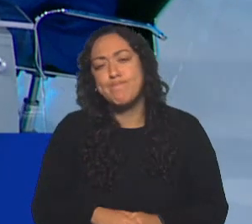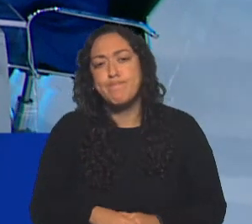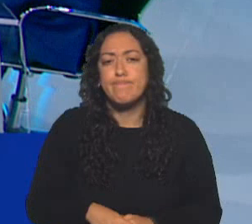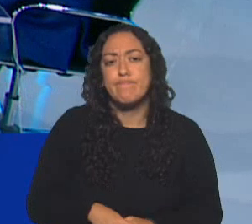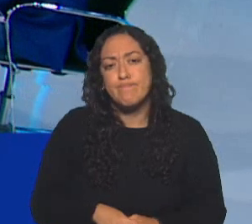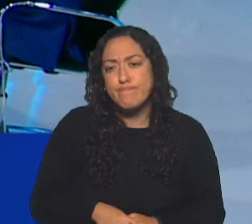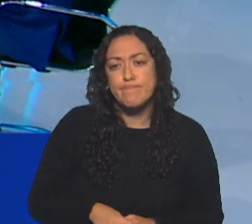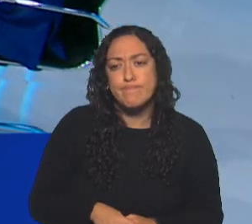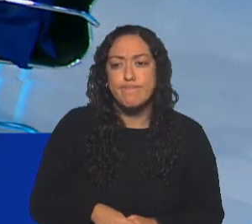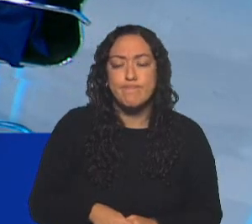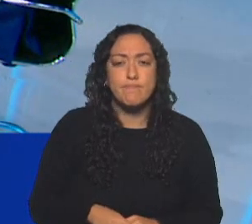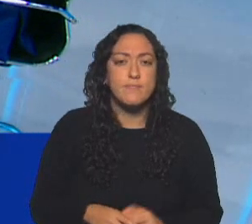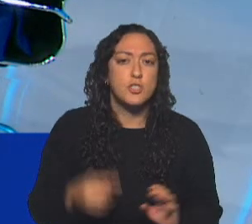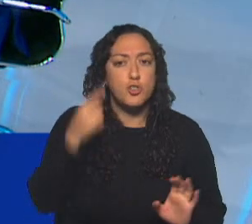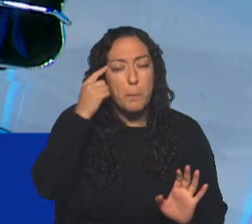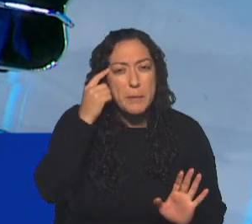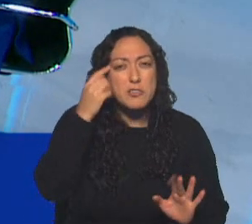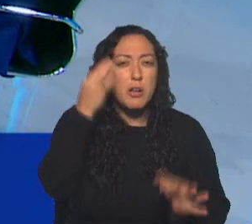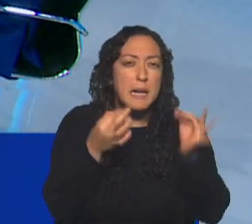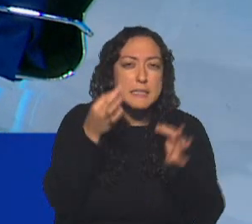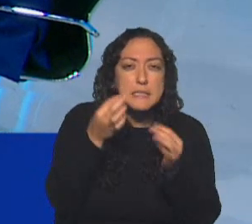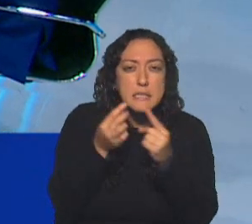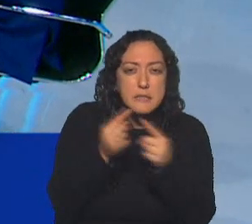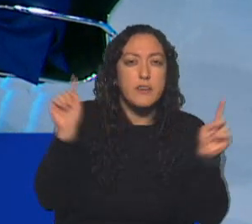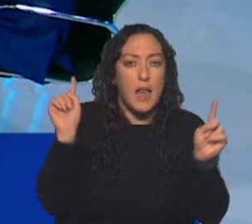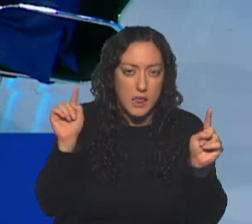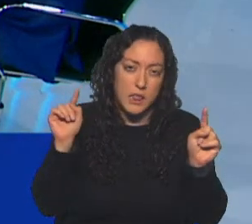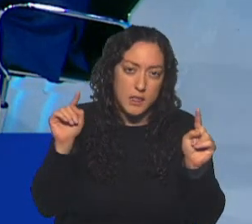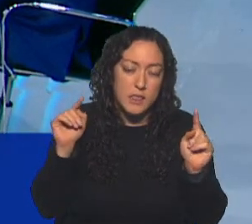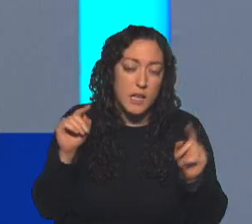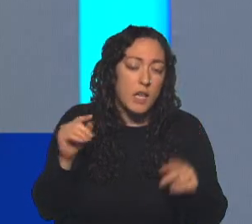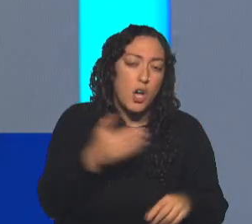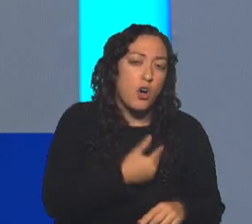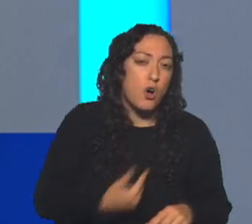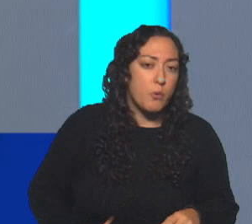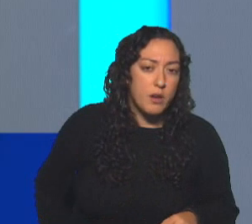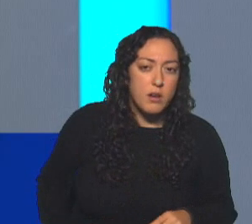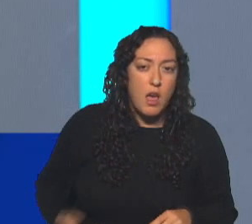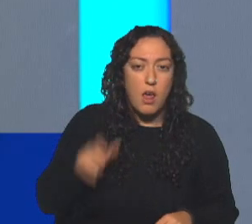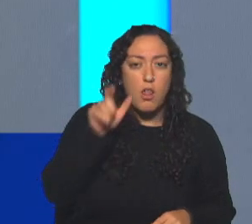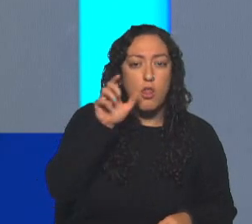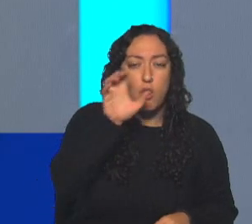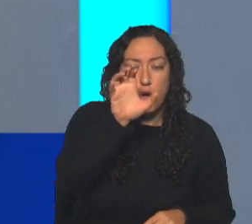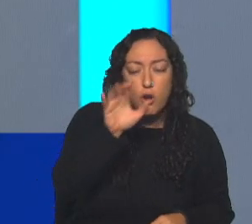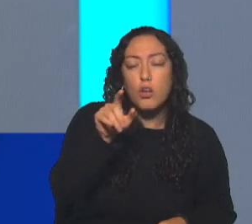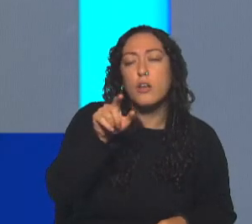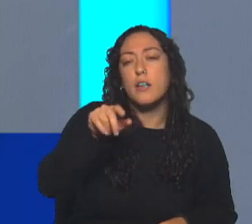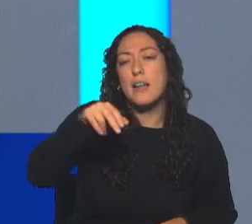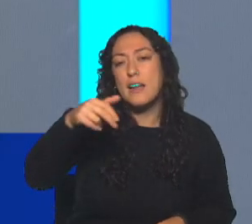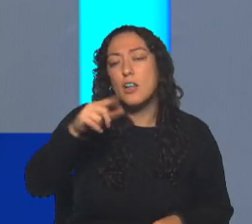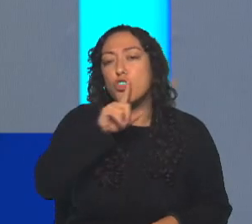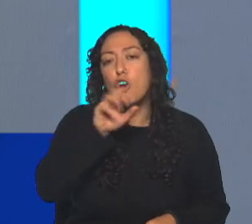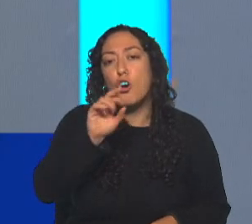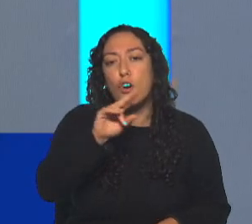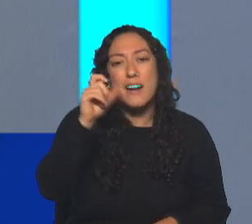Y bueno, ahí yo haría un análisis diferencial. Yo creo que, como dice el gobernador Nacho Torres, para los gobernadores